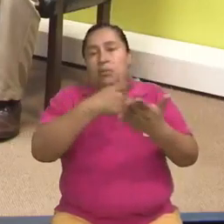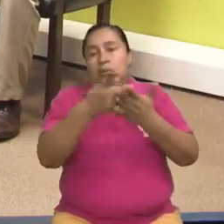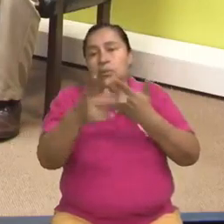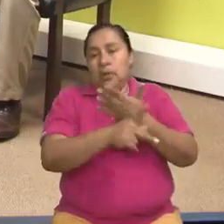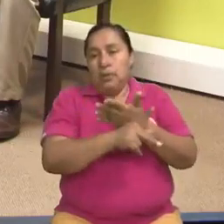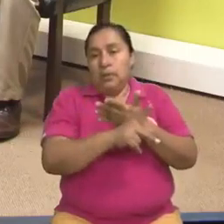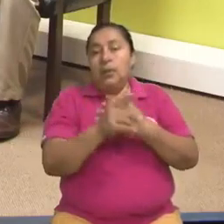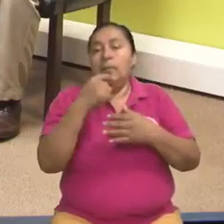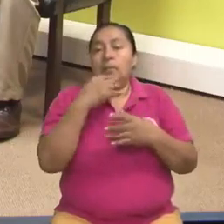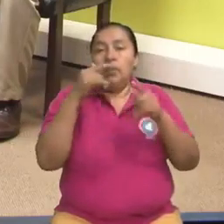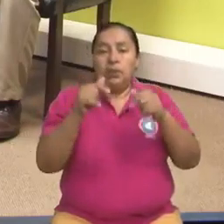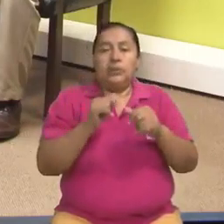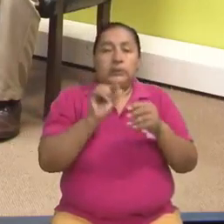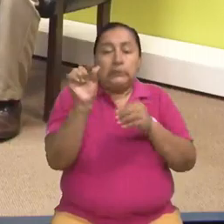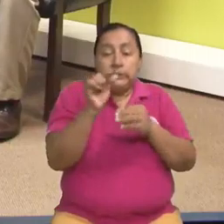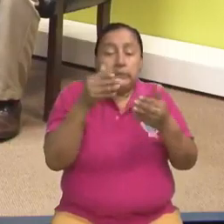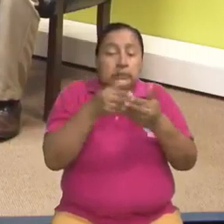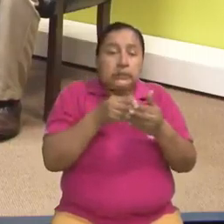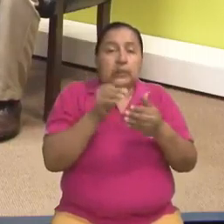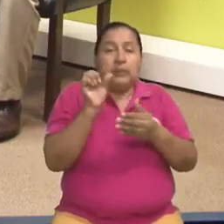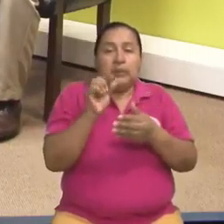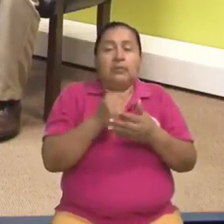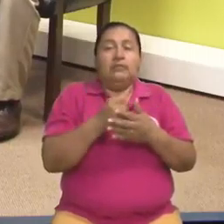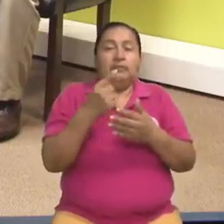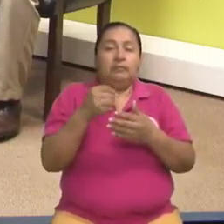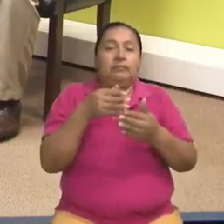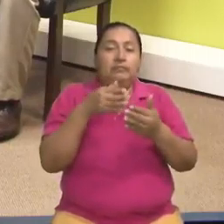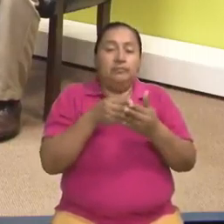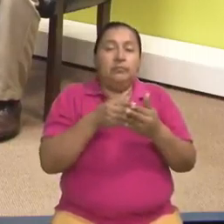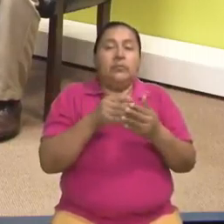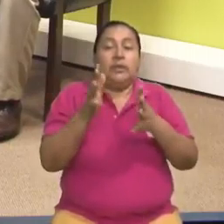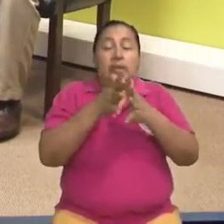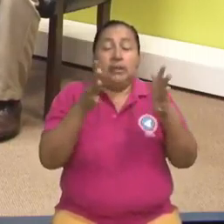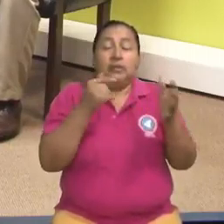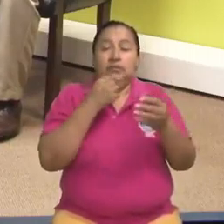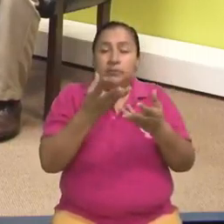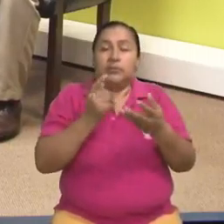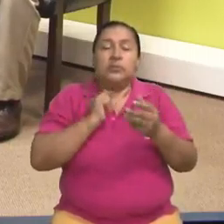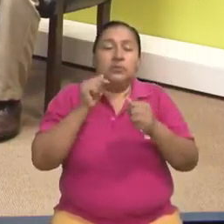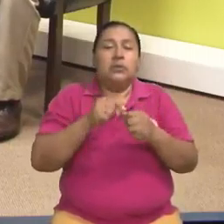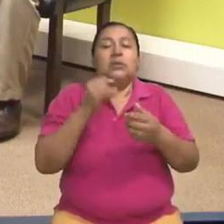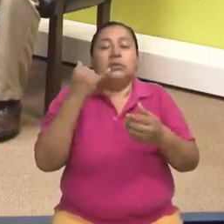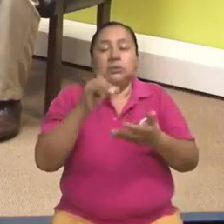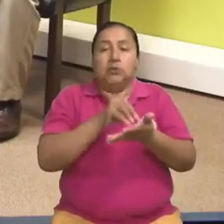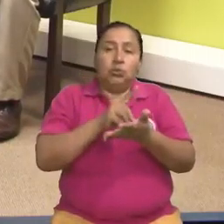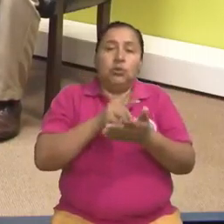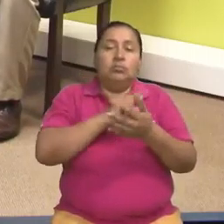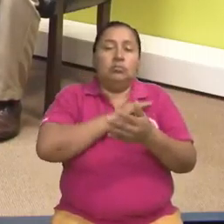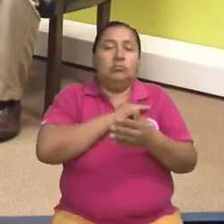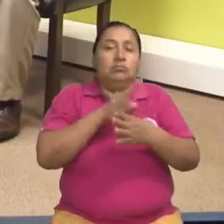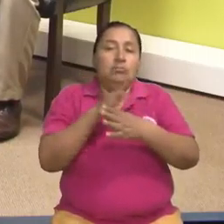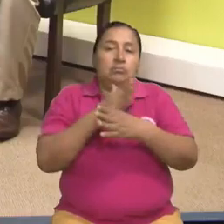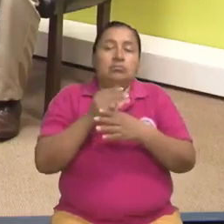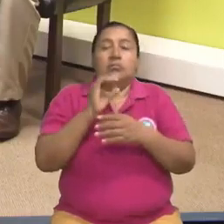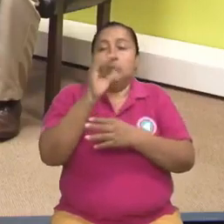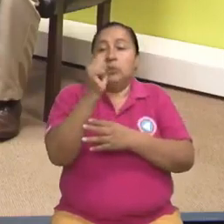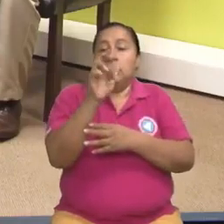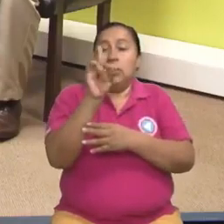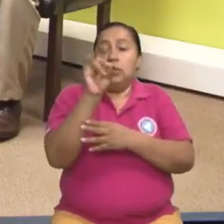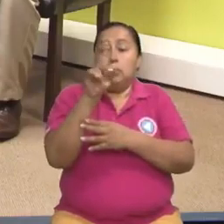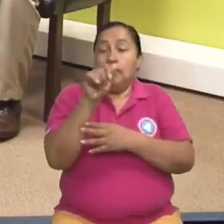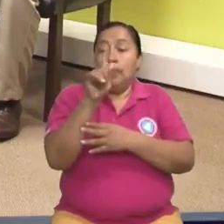porque quedamos cortos, ¿verdad? Sí. Con la explicación es bien grande. Sin duda hay varias cardiopatías